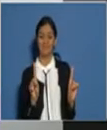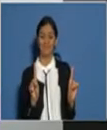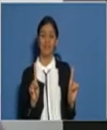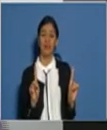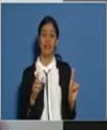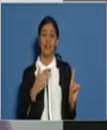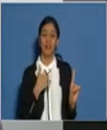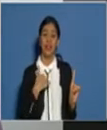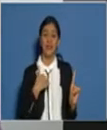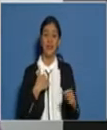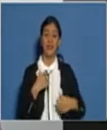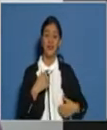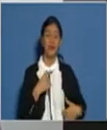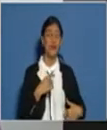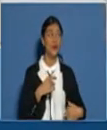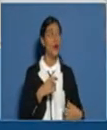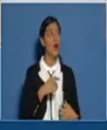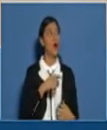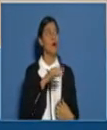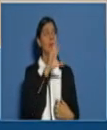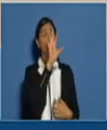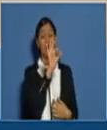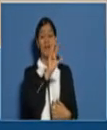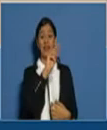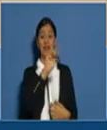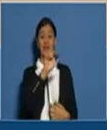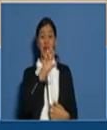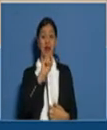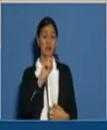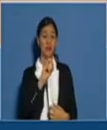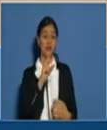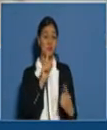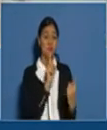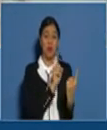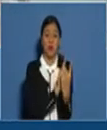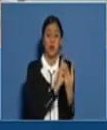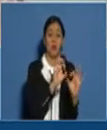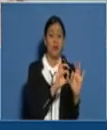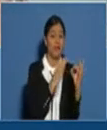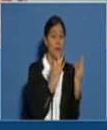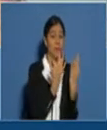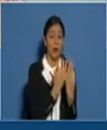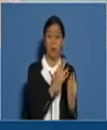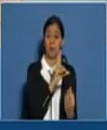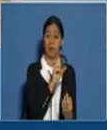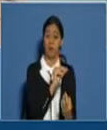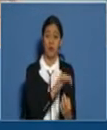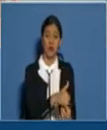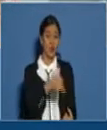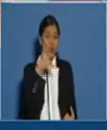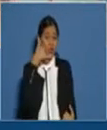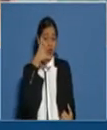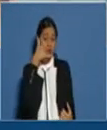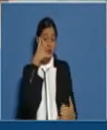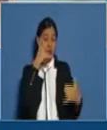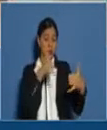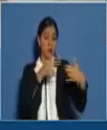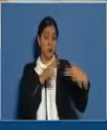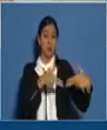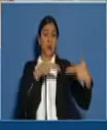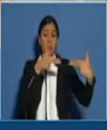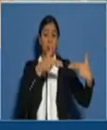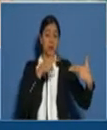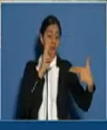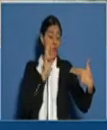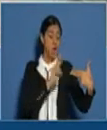9 de marzo no veo a mi familia, de punto de vista personal, solamente a través del teléfono. Y